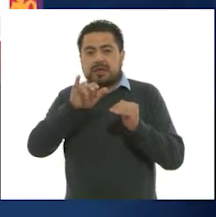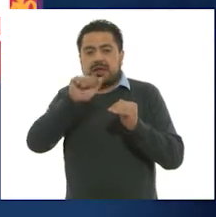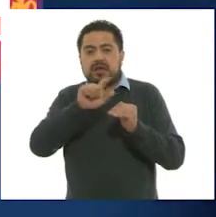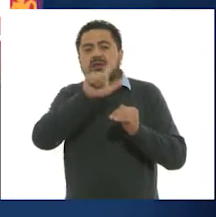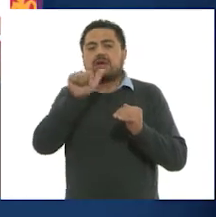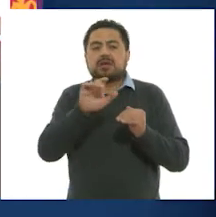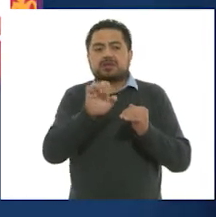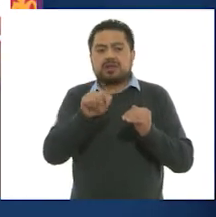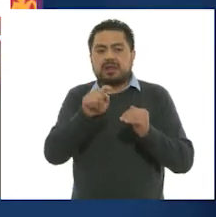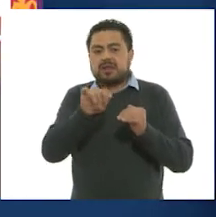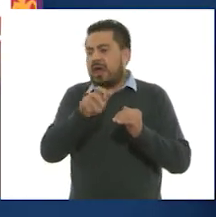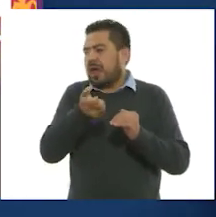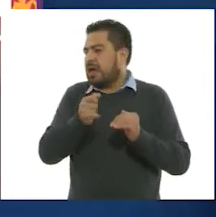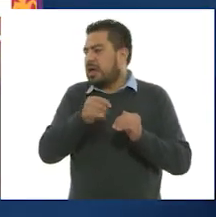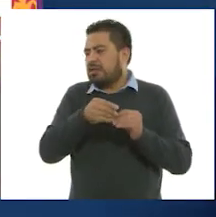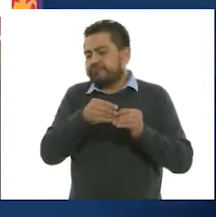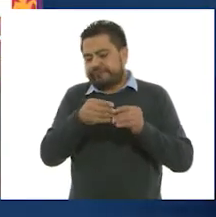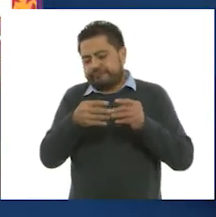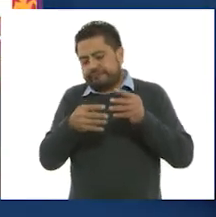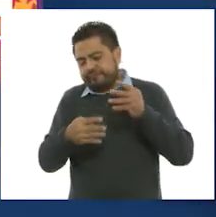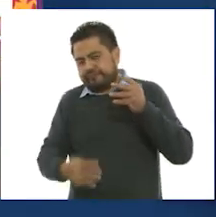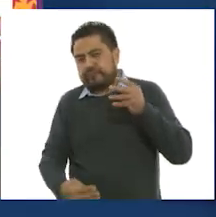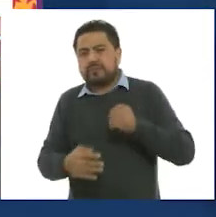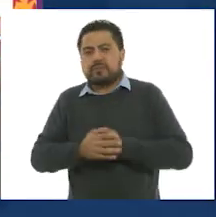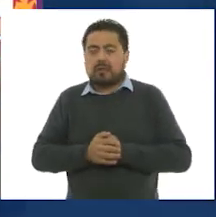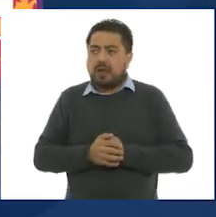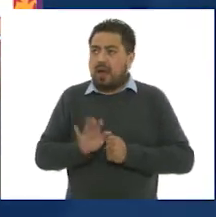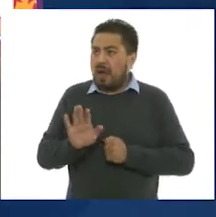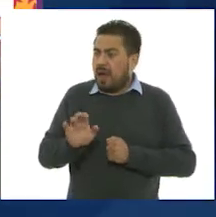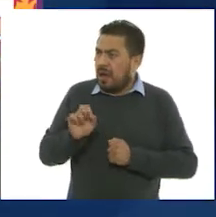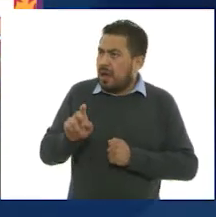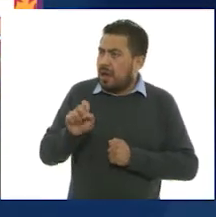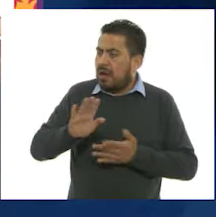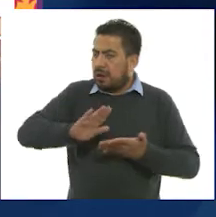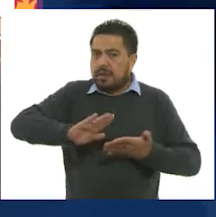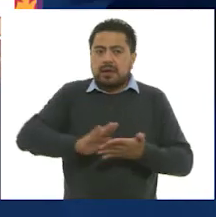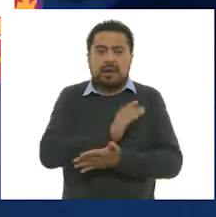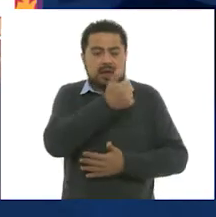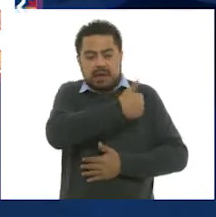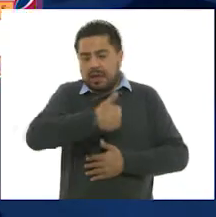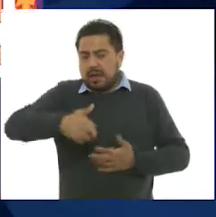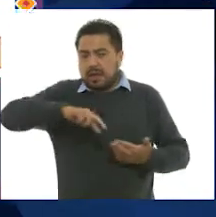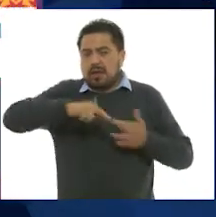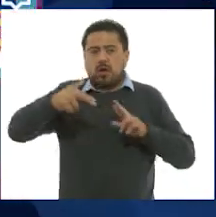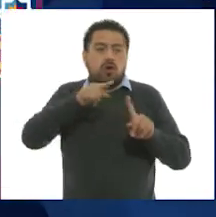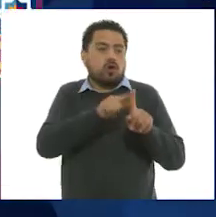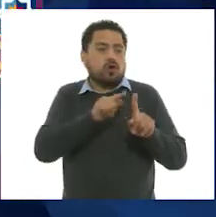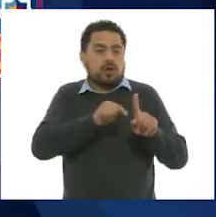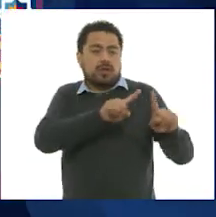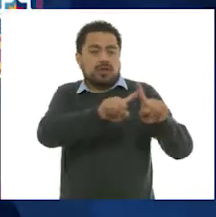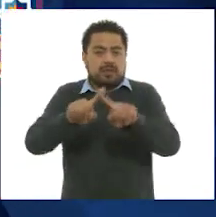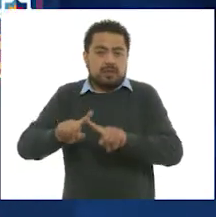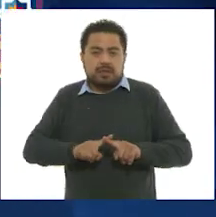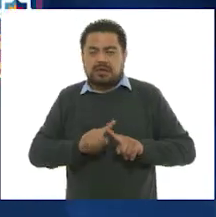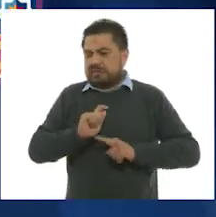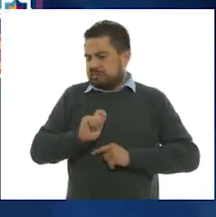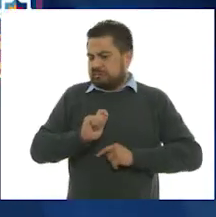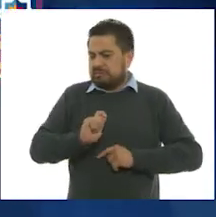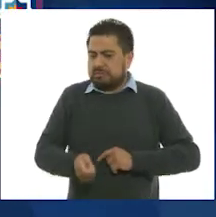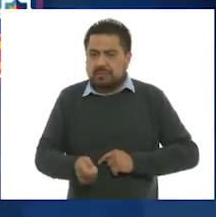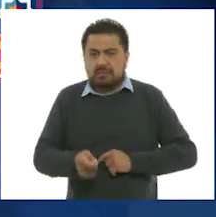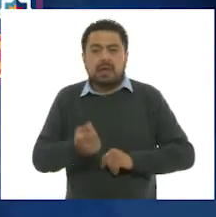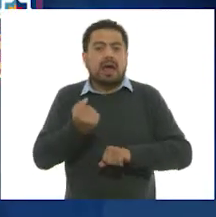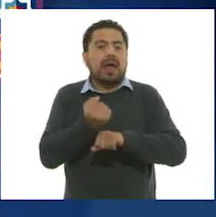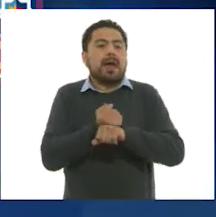las centenas y así sucesivamente. Ok, además, cada cuerda tenía un color de diferente significado.